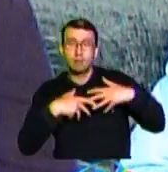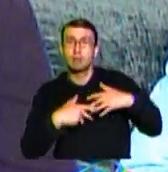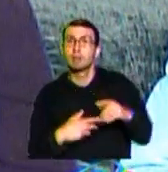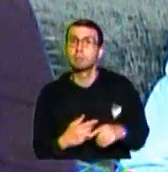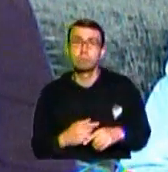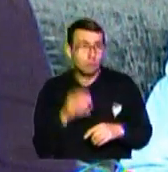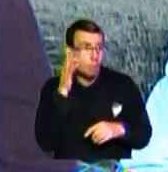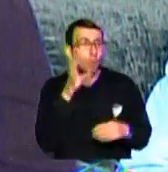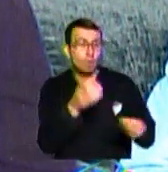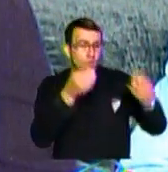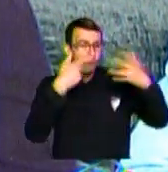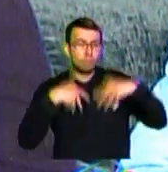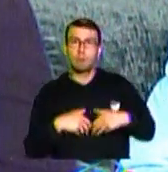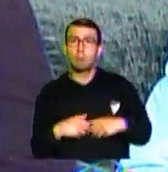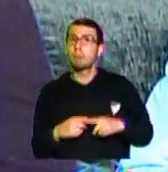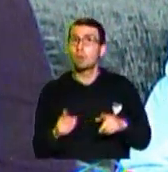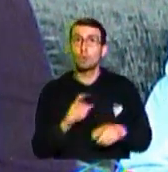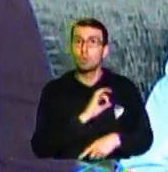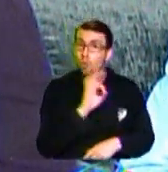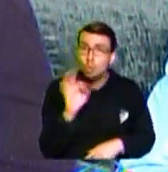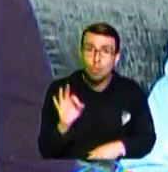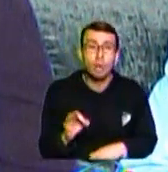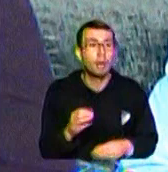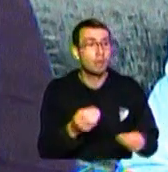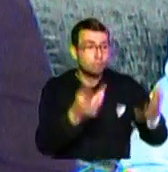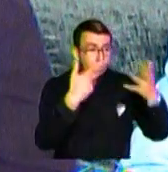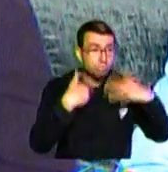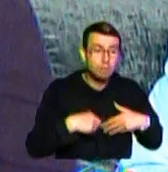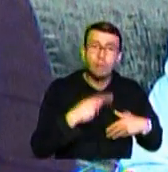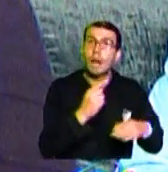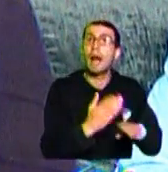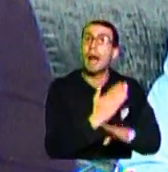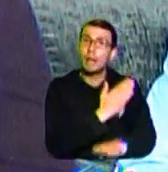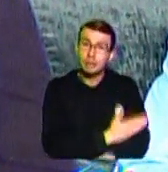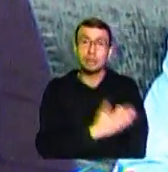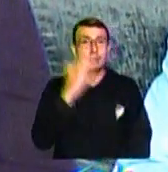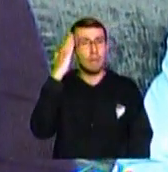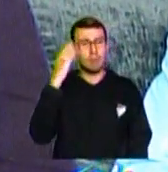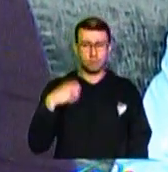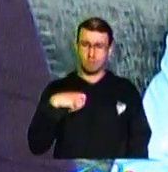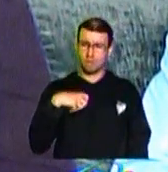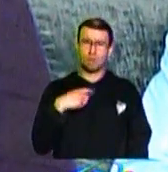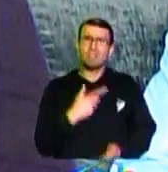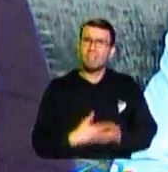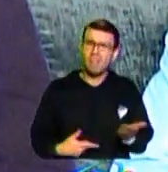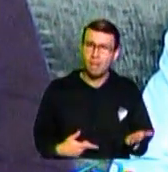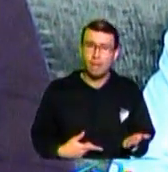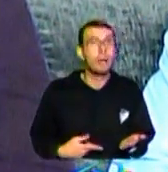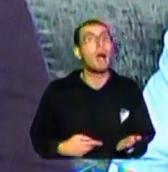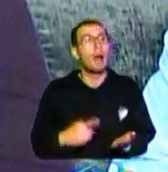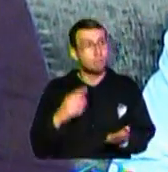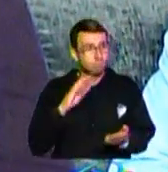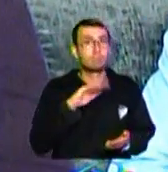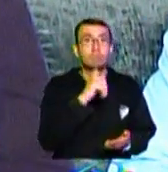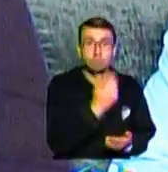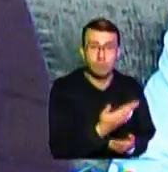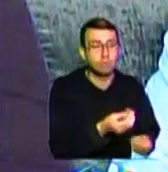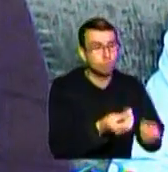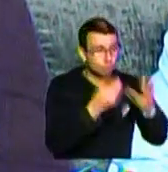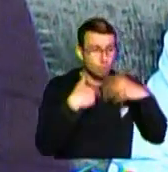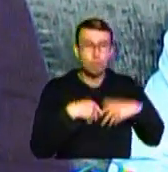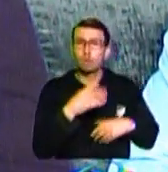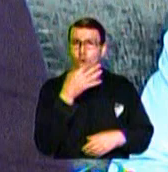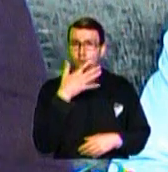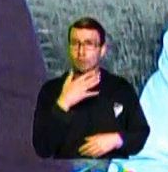nunca se tomen un tratamiento sin que tengan un diagnóstico. Y lo que le decía el doctor Alejandro, miremos a ver qué